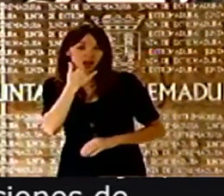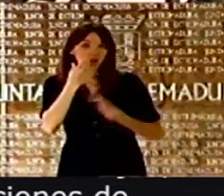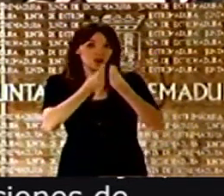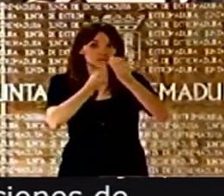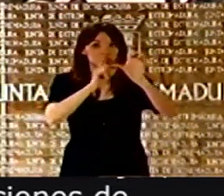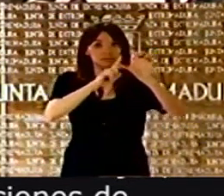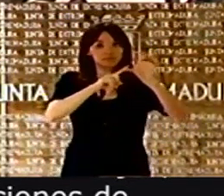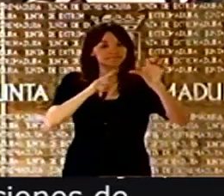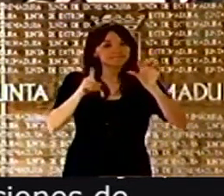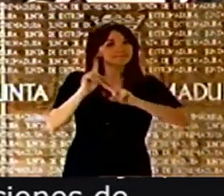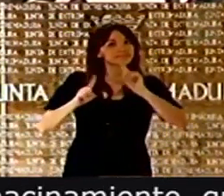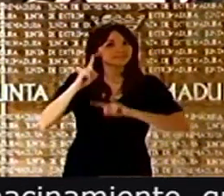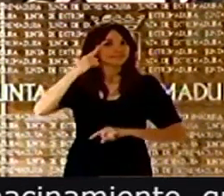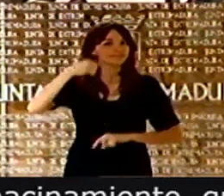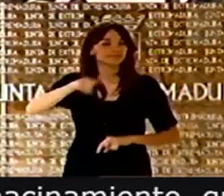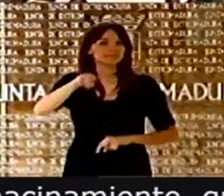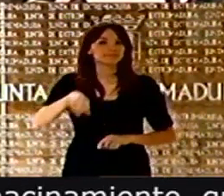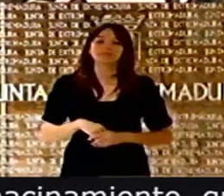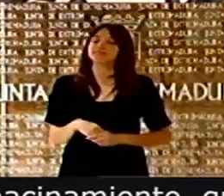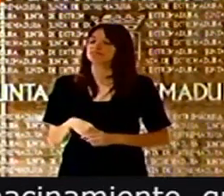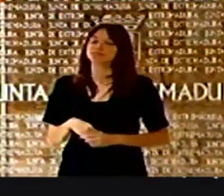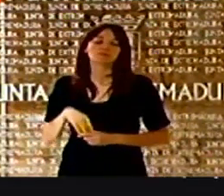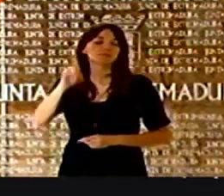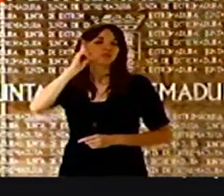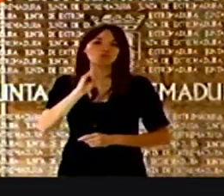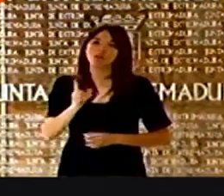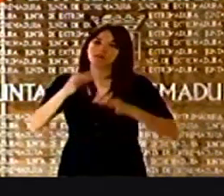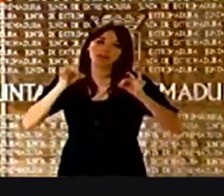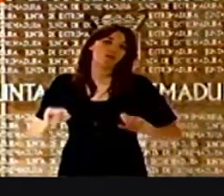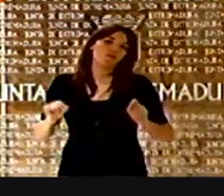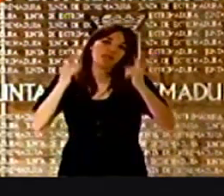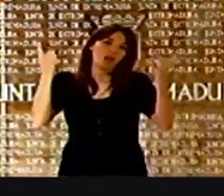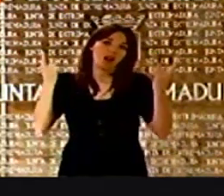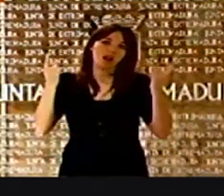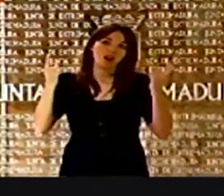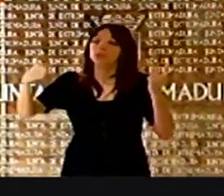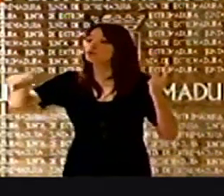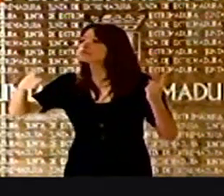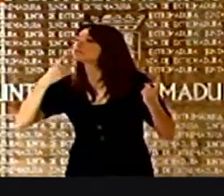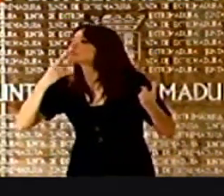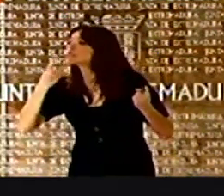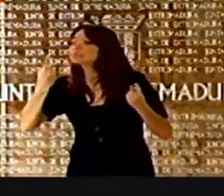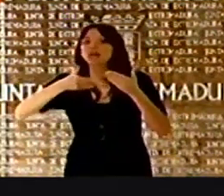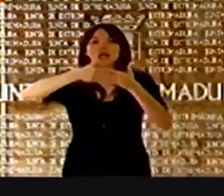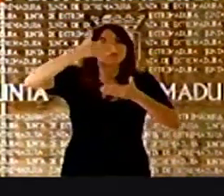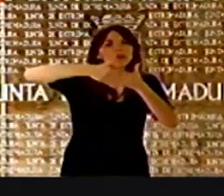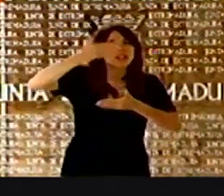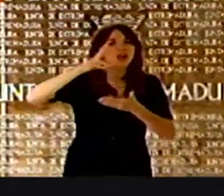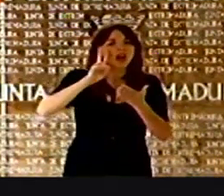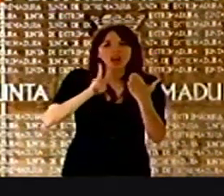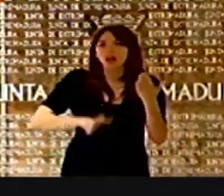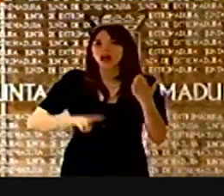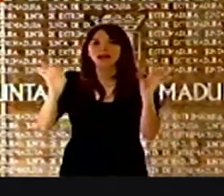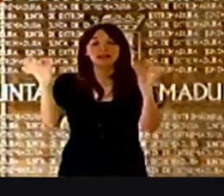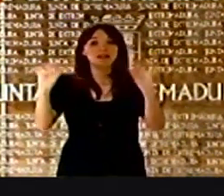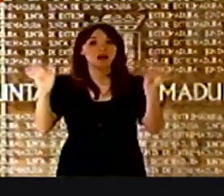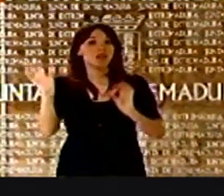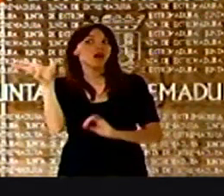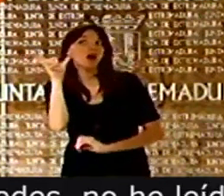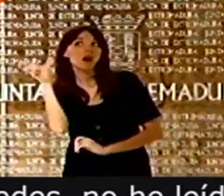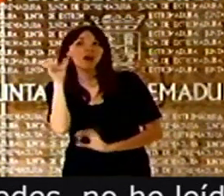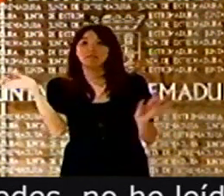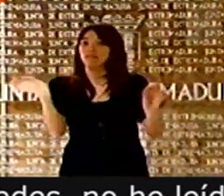esa incidencia. No tengo constancia formal, pero tampoco tengo constancia por ustedes. No he leído nada al respecto, ni he oído nada, a no